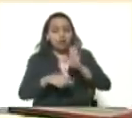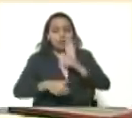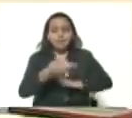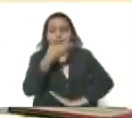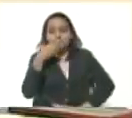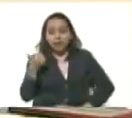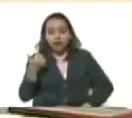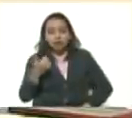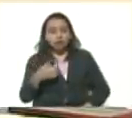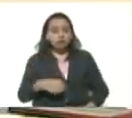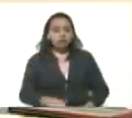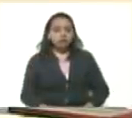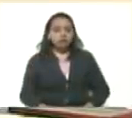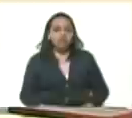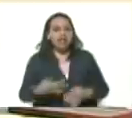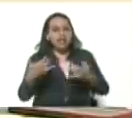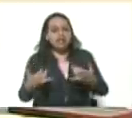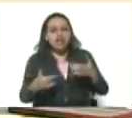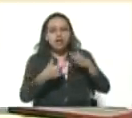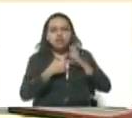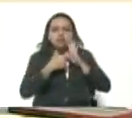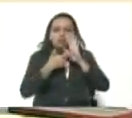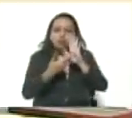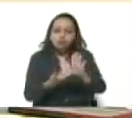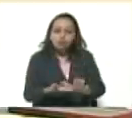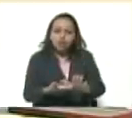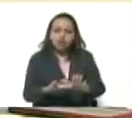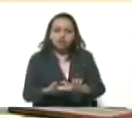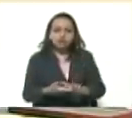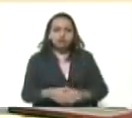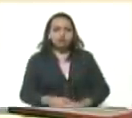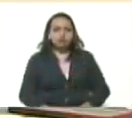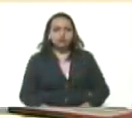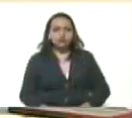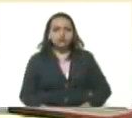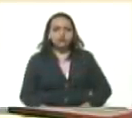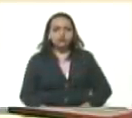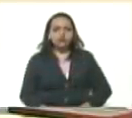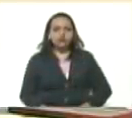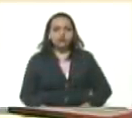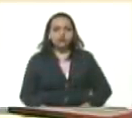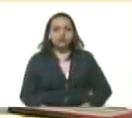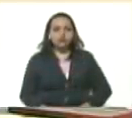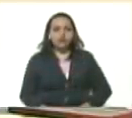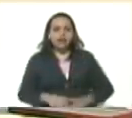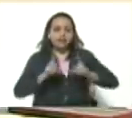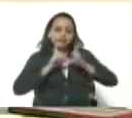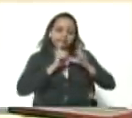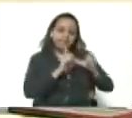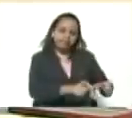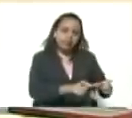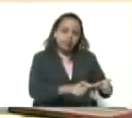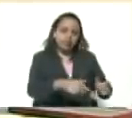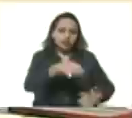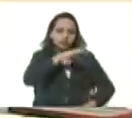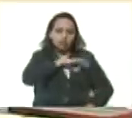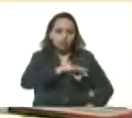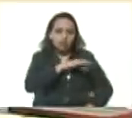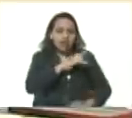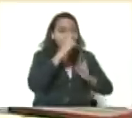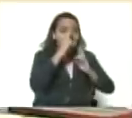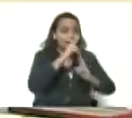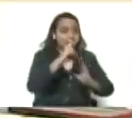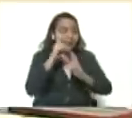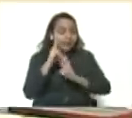eficiente, eso ya se ha demostrado desde todo punto de vista, es el aislamiento social, respetar